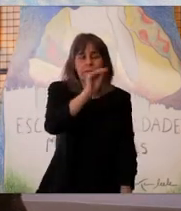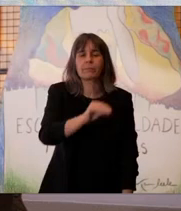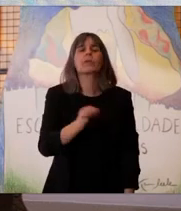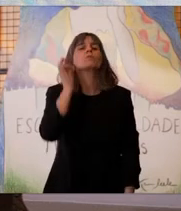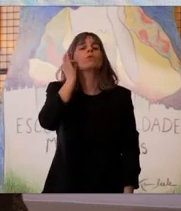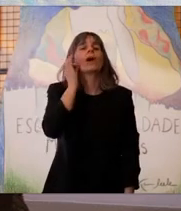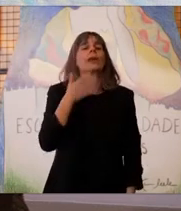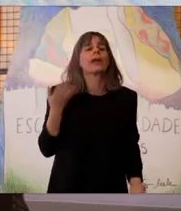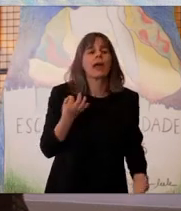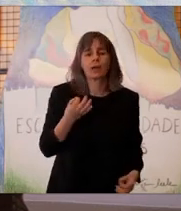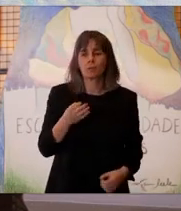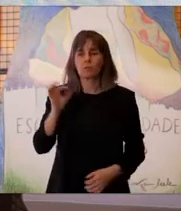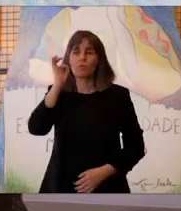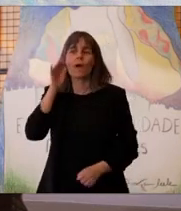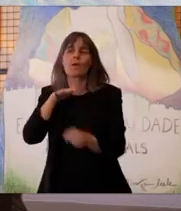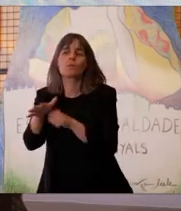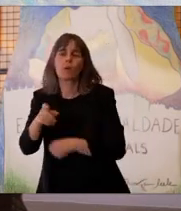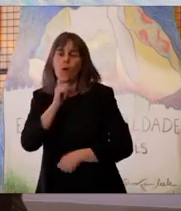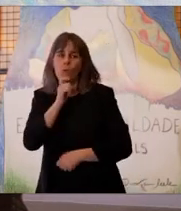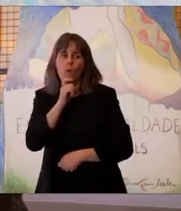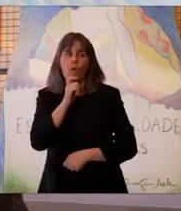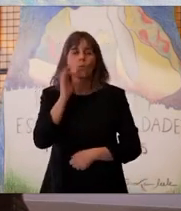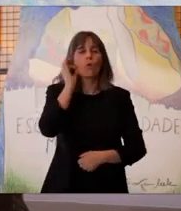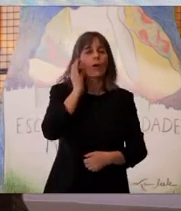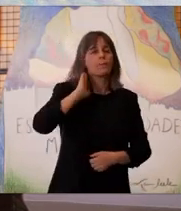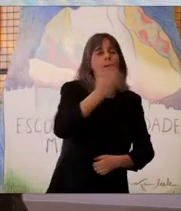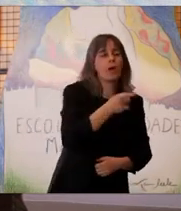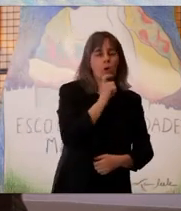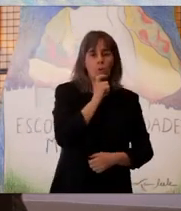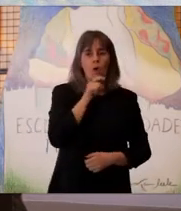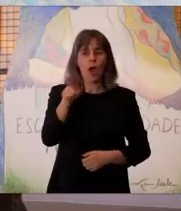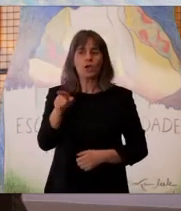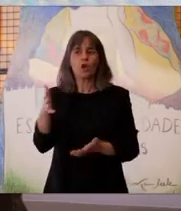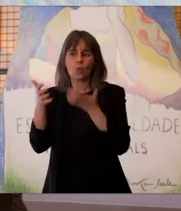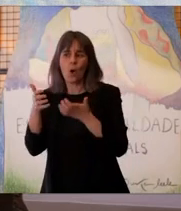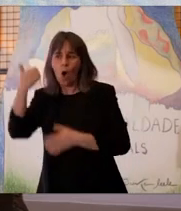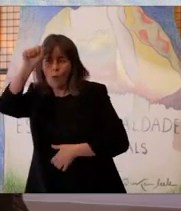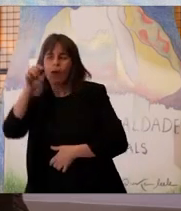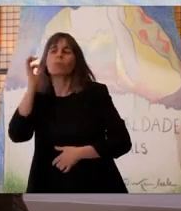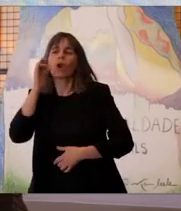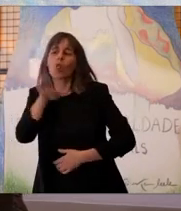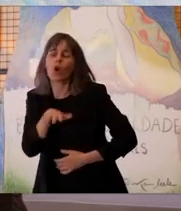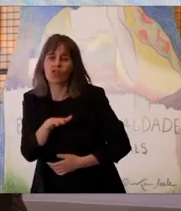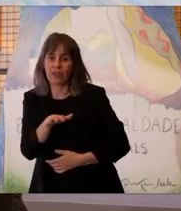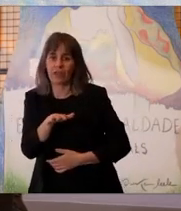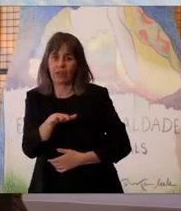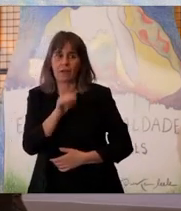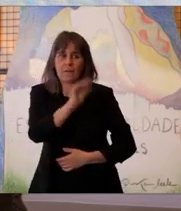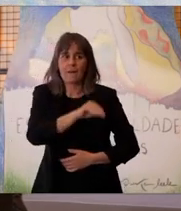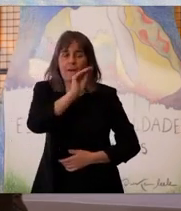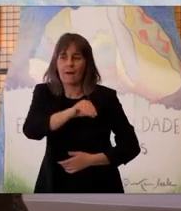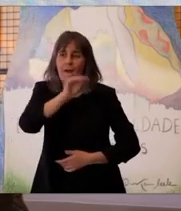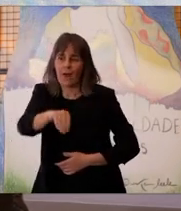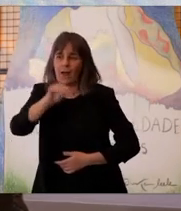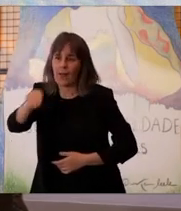que va a tener para las mujeres pero esta medida favorece a los hombres Pero mira perjudica a las mujeres o sea ríete tú de la feminista aguafiestas no